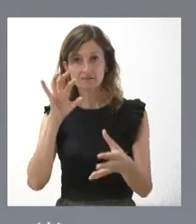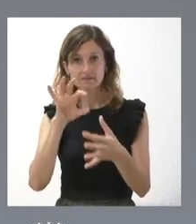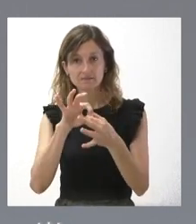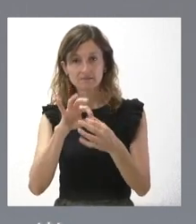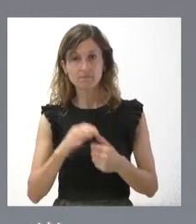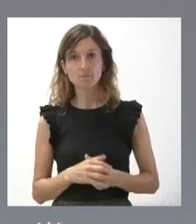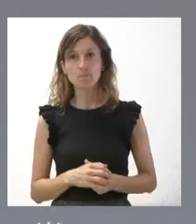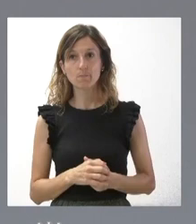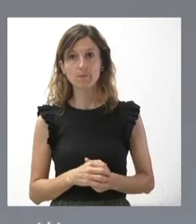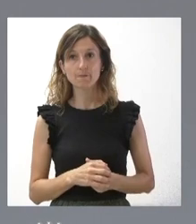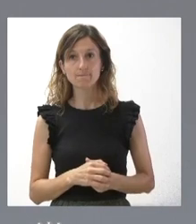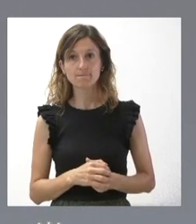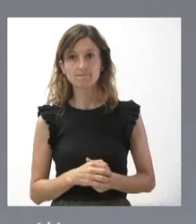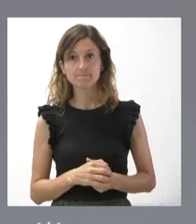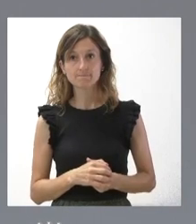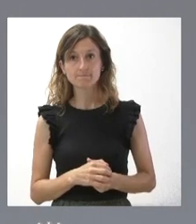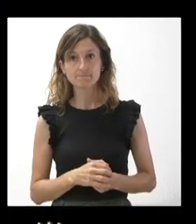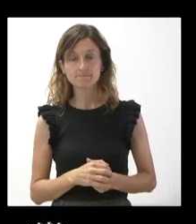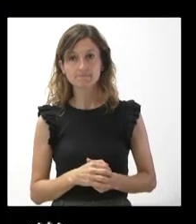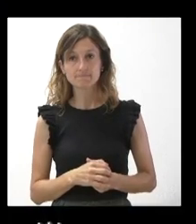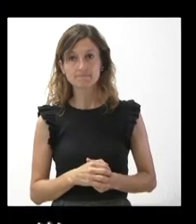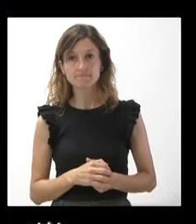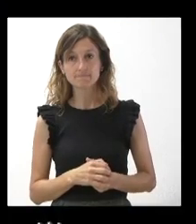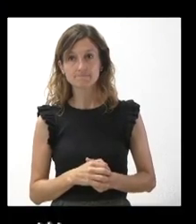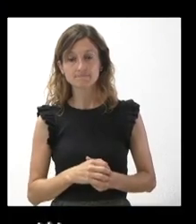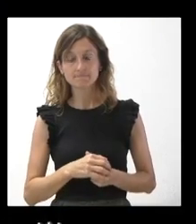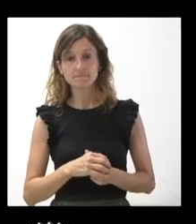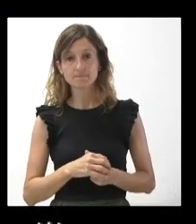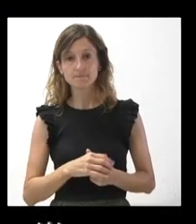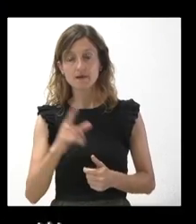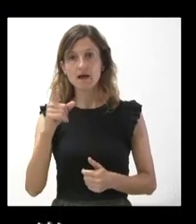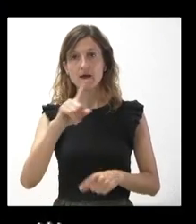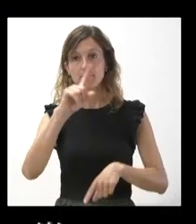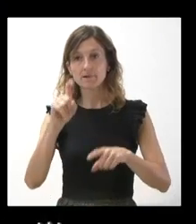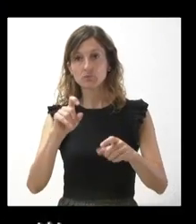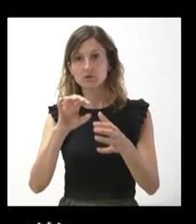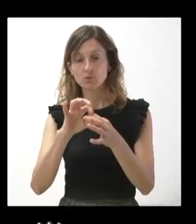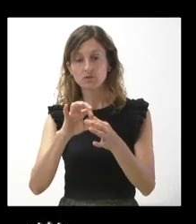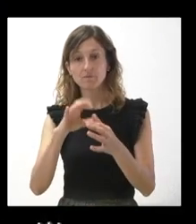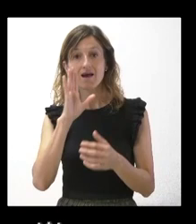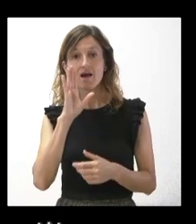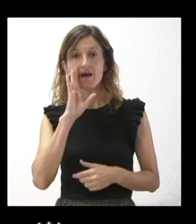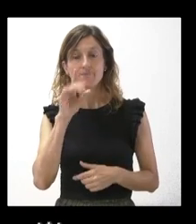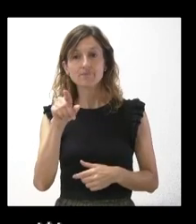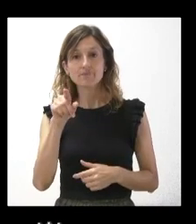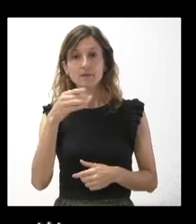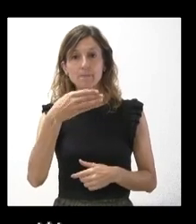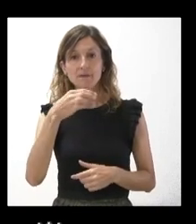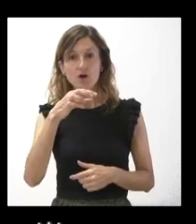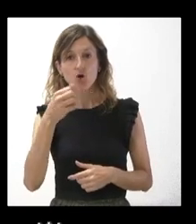en este asunto. Una última cuestión, ya si es la última pregunta, referida a la pregunta que hizo Begoña